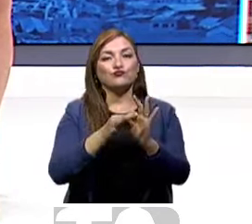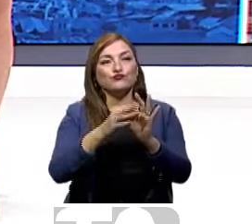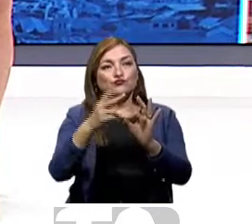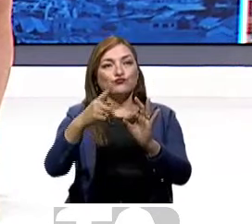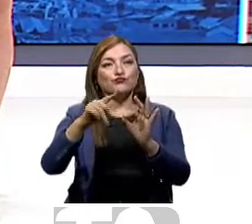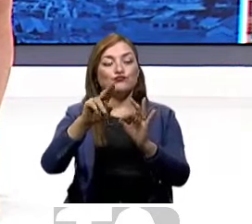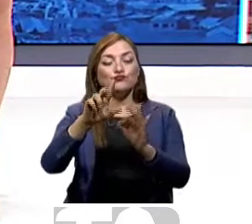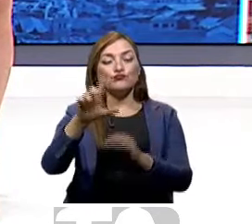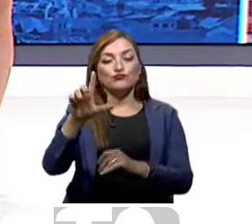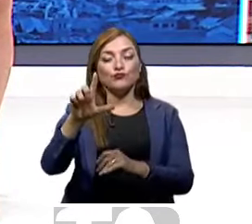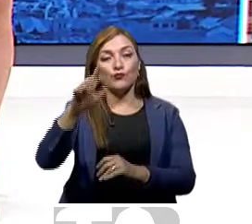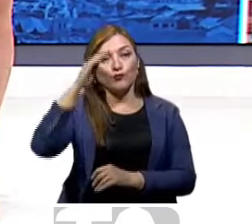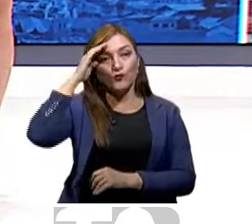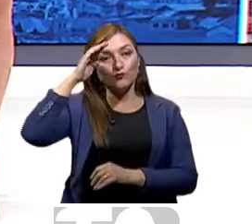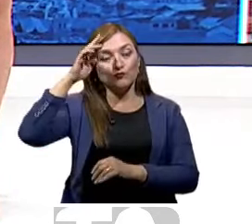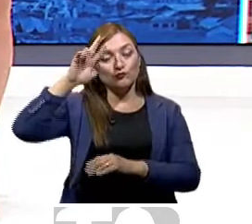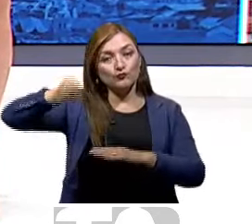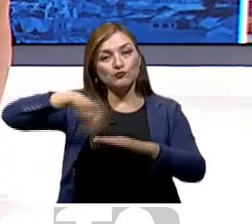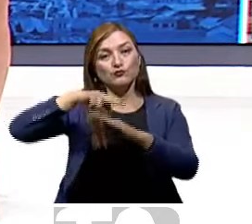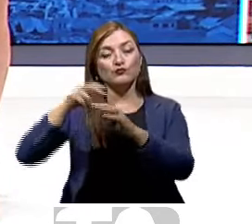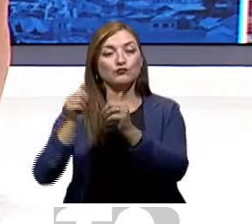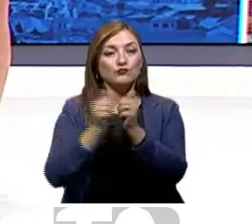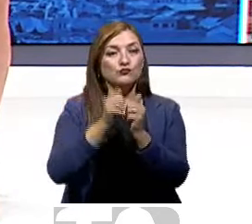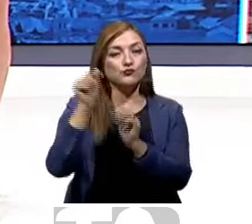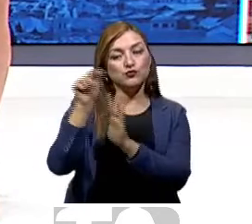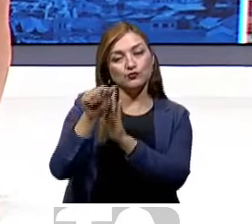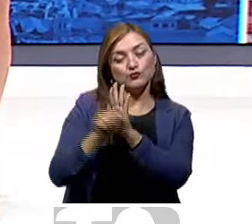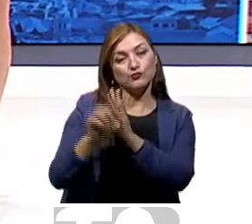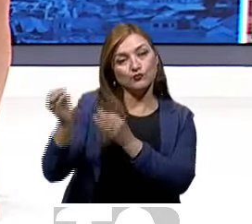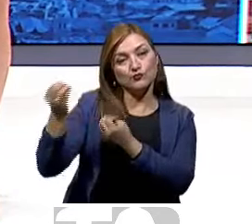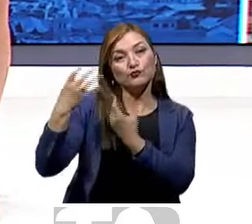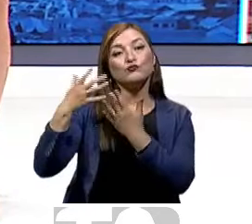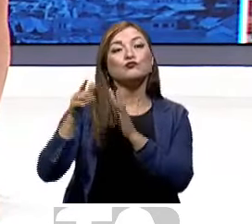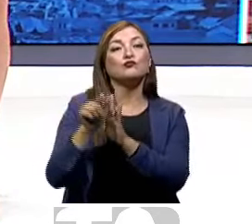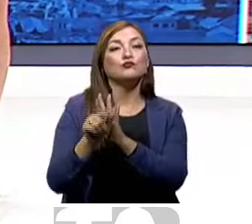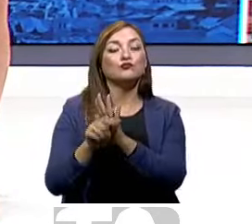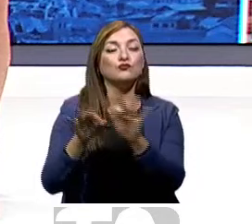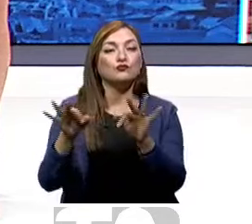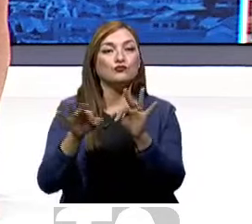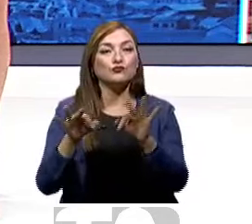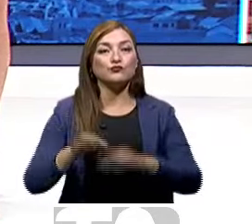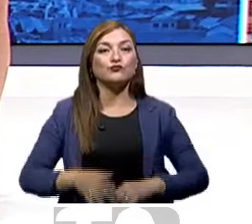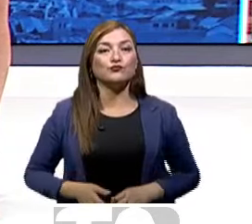Paul Coello junto a la policía para ampliarnos los detalles. Paul, te escuchamos.